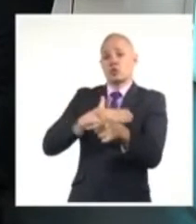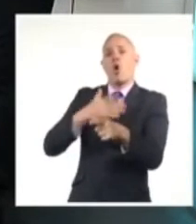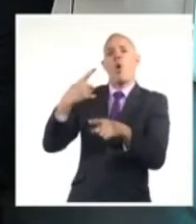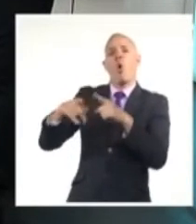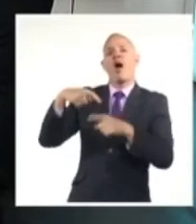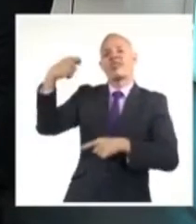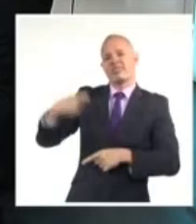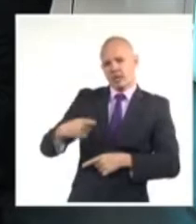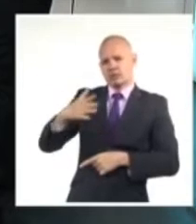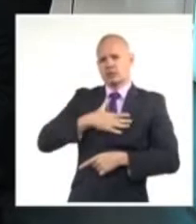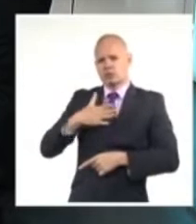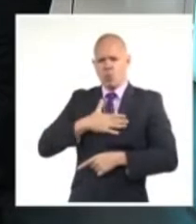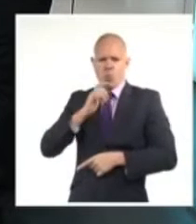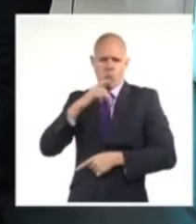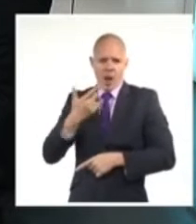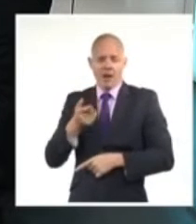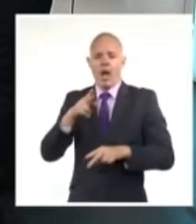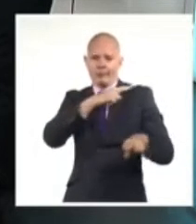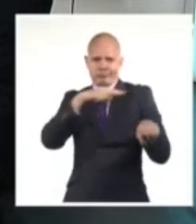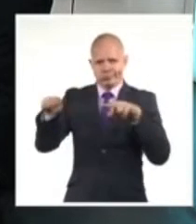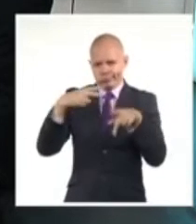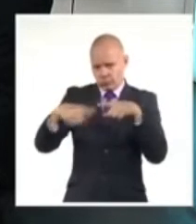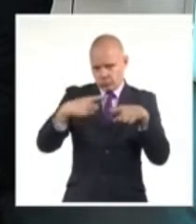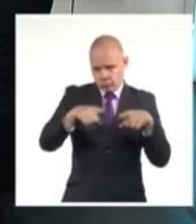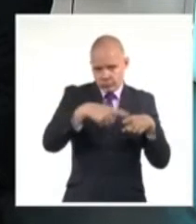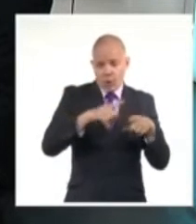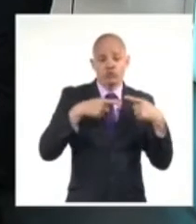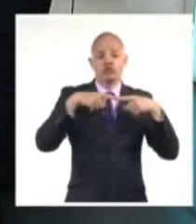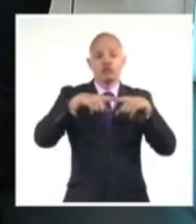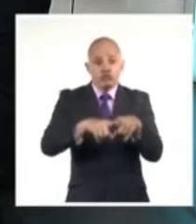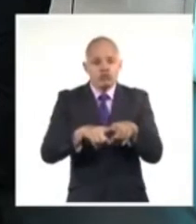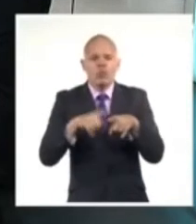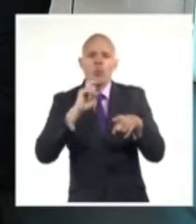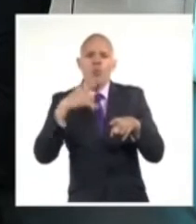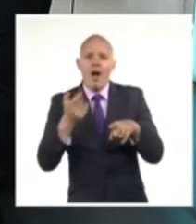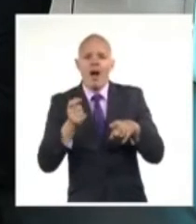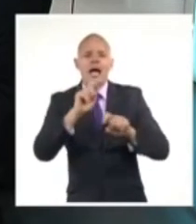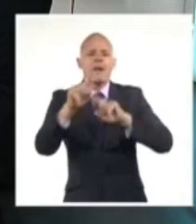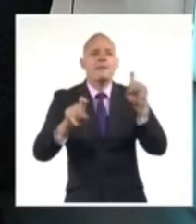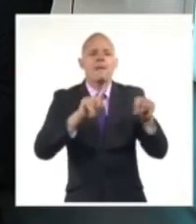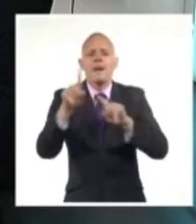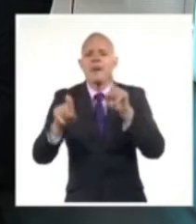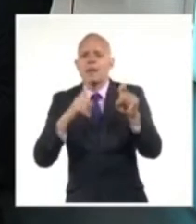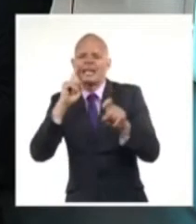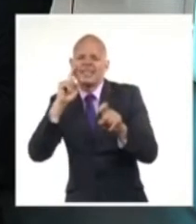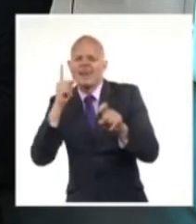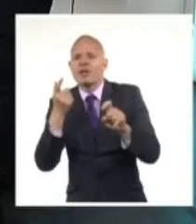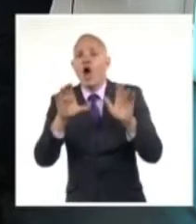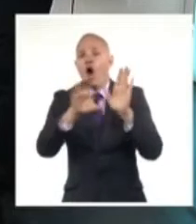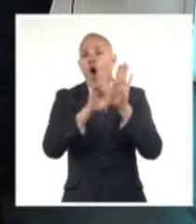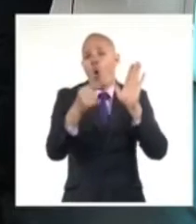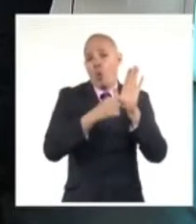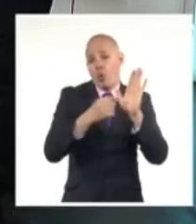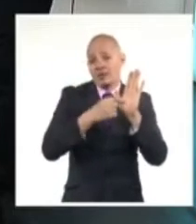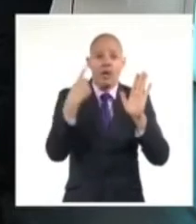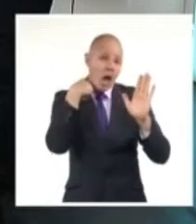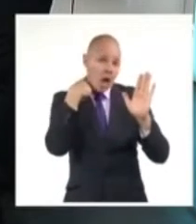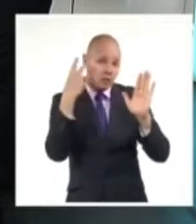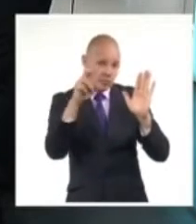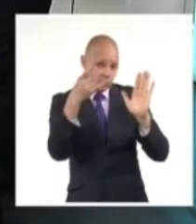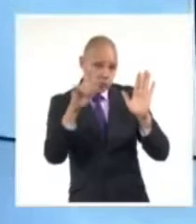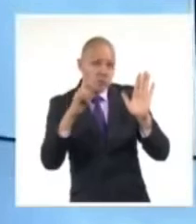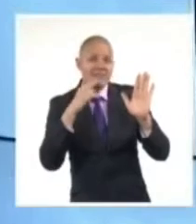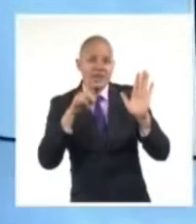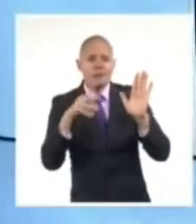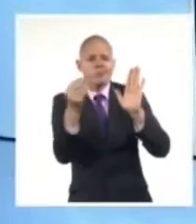Constitucional y Administrativo, dirigió un proceso de consulta especializada para promover aportes decisivos a ese gran texto constitucional que un